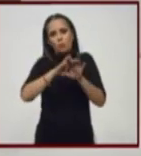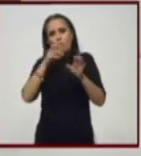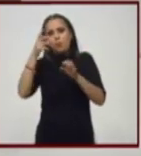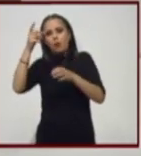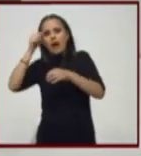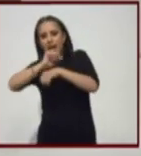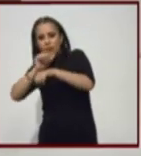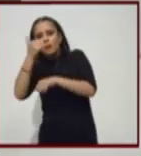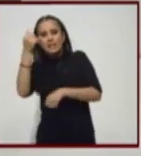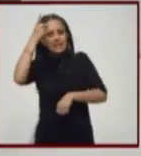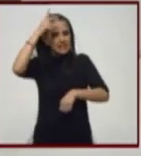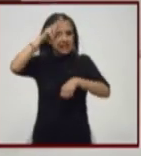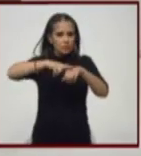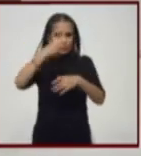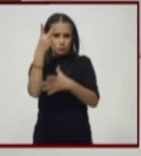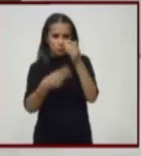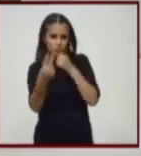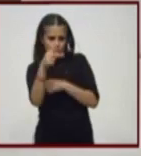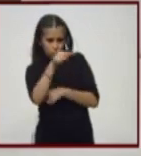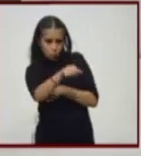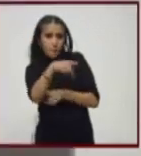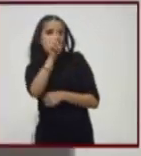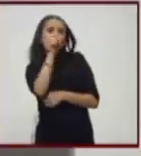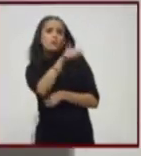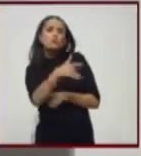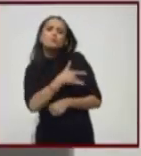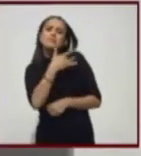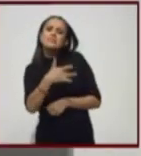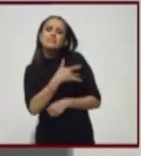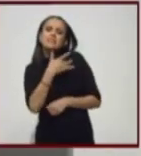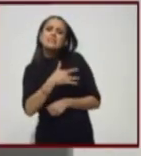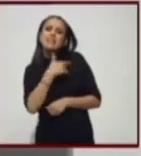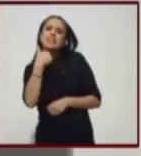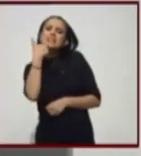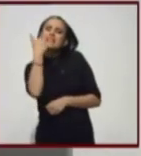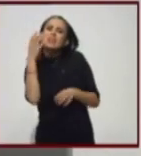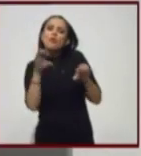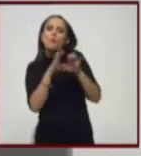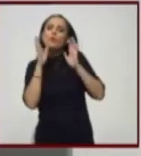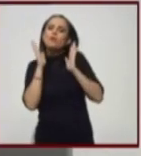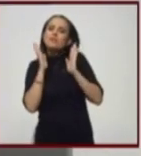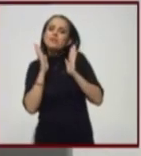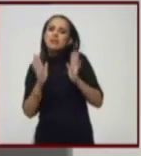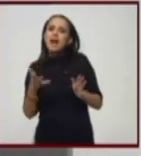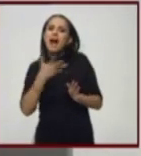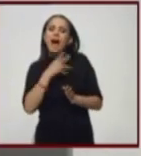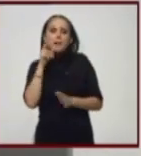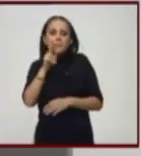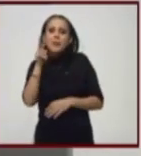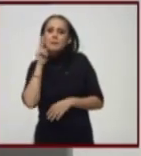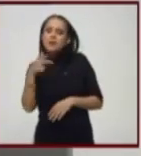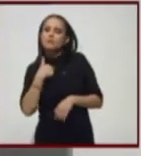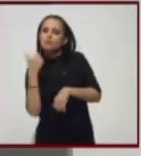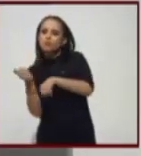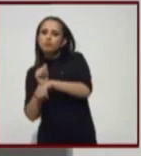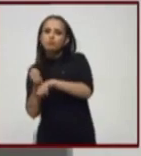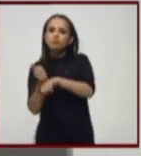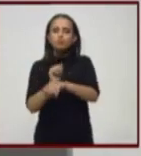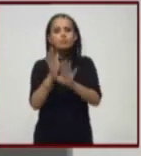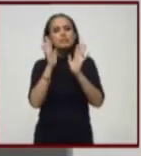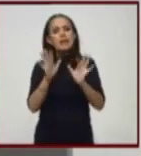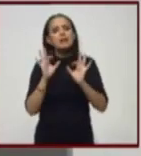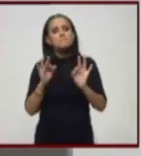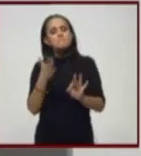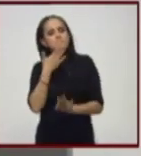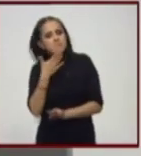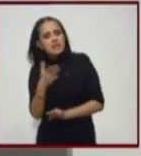actor director pero cuando llegue ese momento en donde tú empiezas a sentir que te vas asentando que tú vas viendo que las cosas que haces ya adquieren un sentido